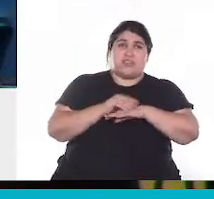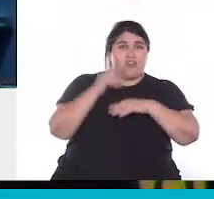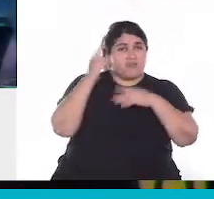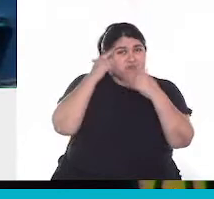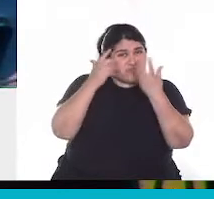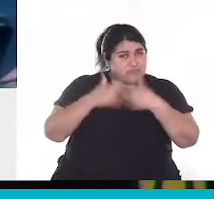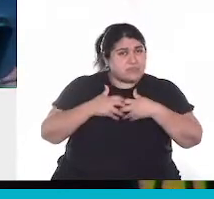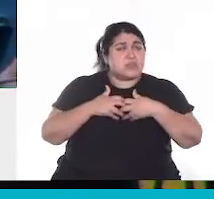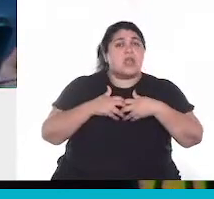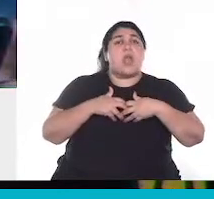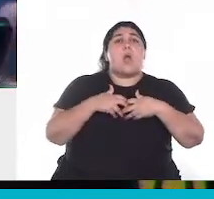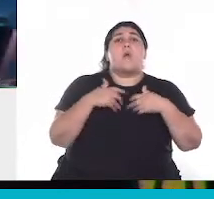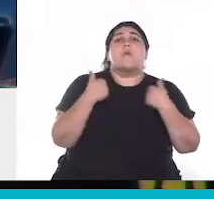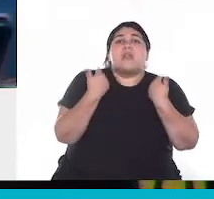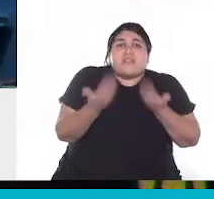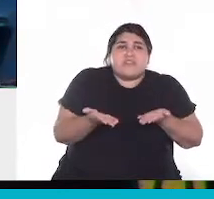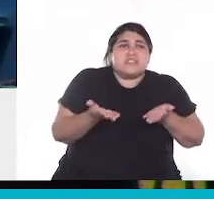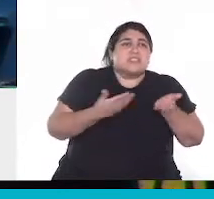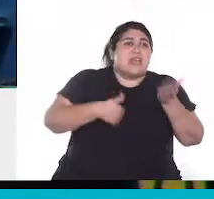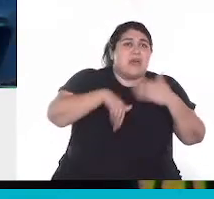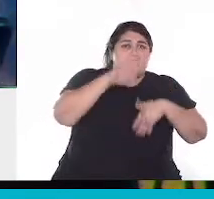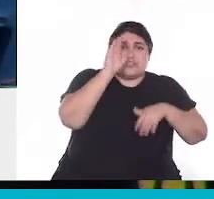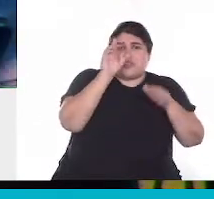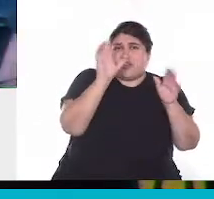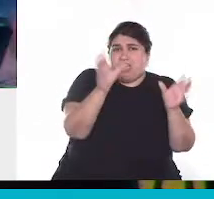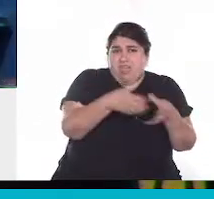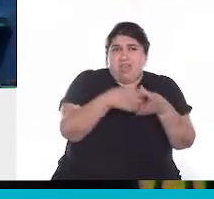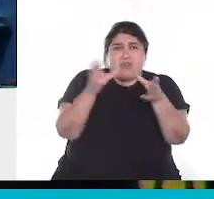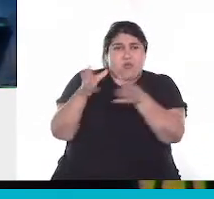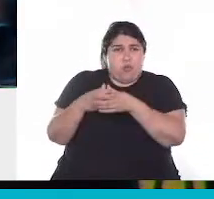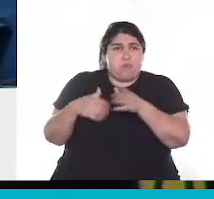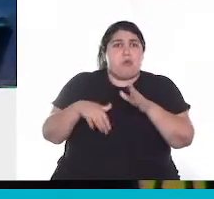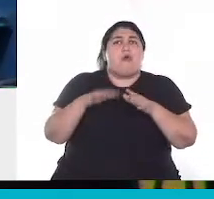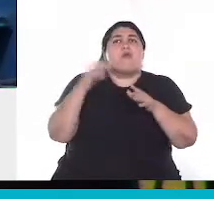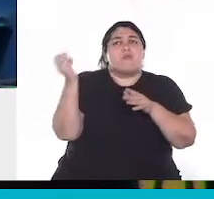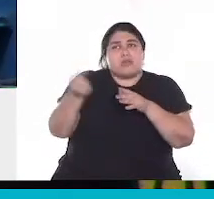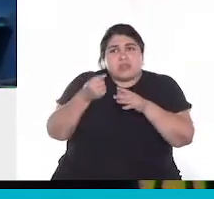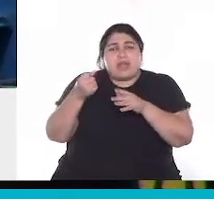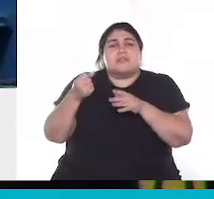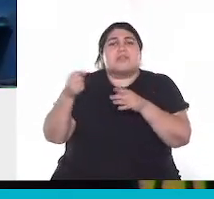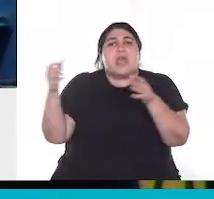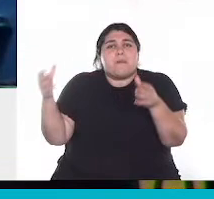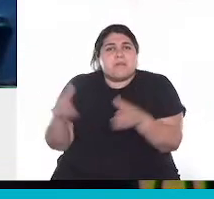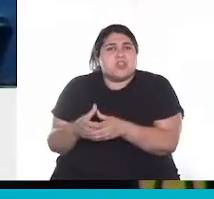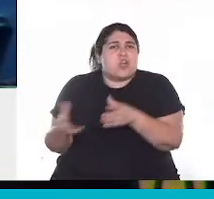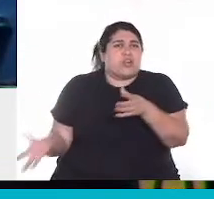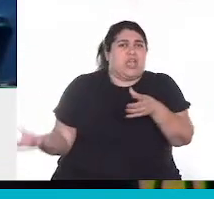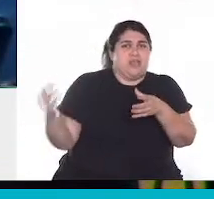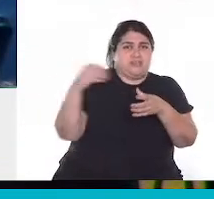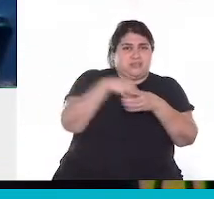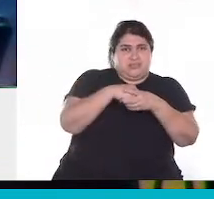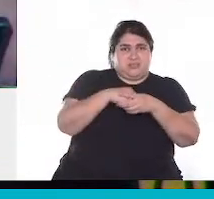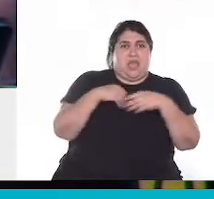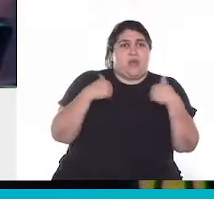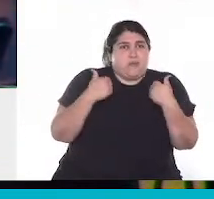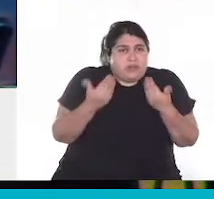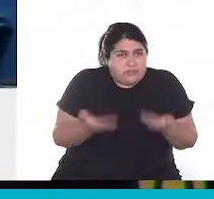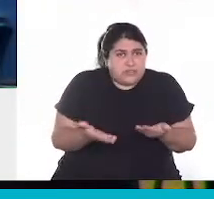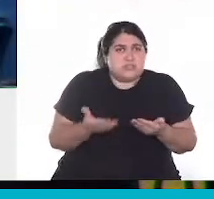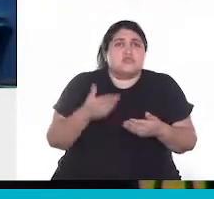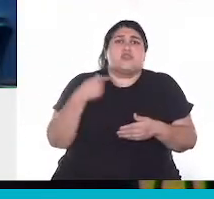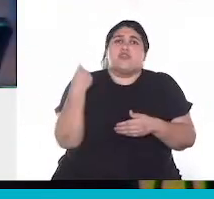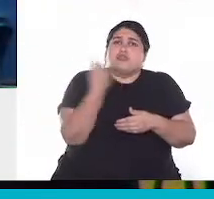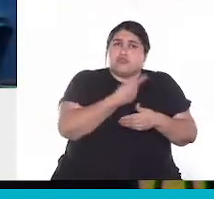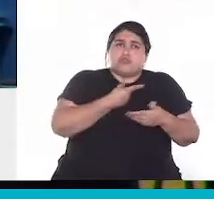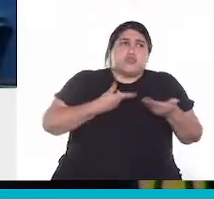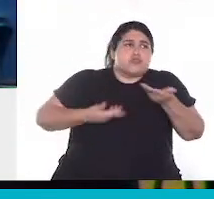democracia beneficie a las grandes mayorías, aunque contemplando a las minorías, pero que beneficie a las grandes mayorías, que podamos construir un horizonte